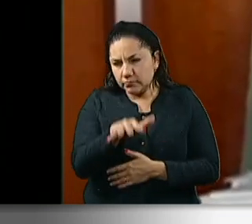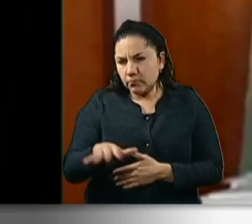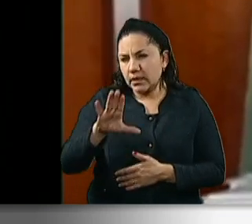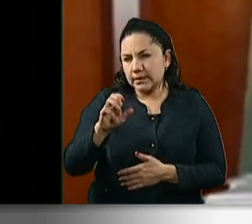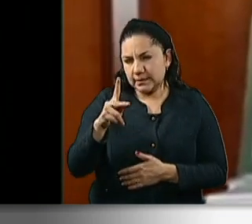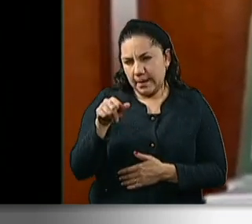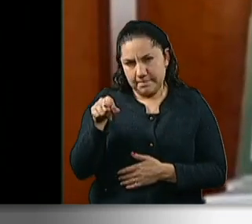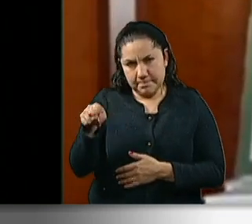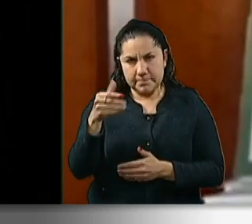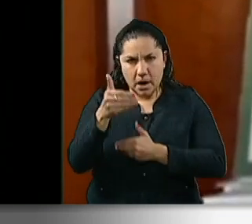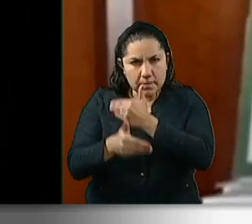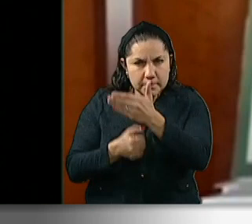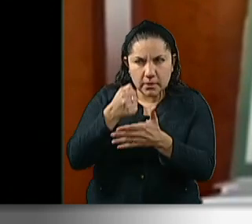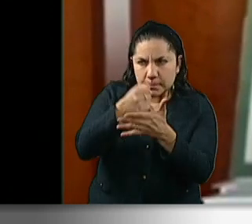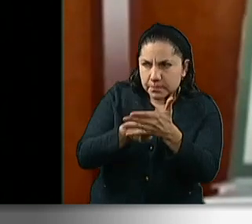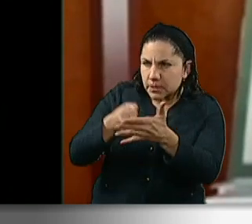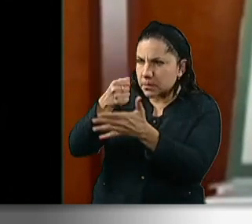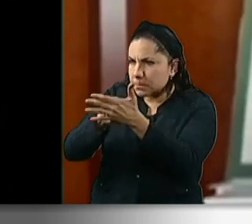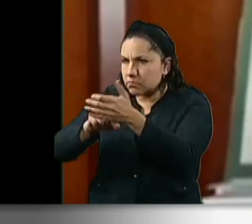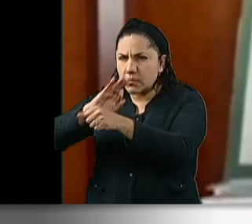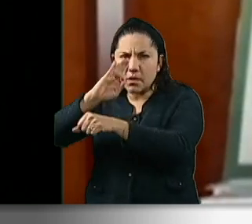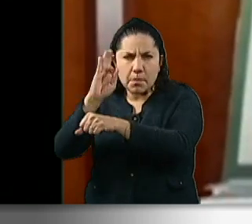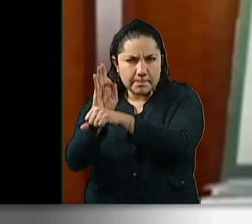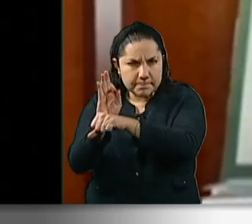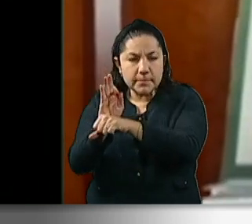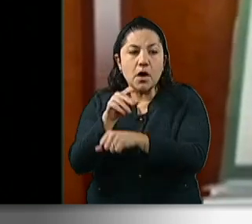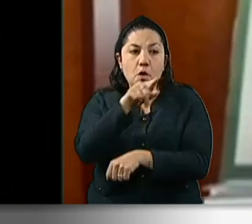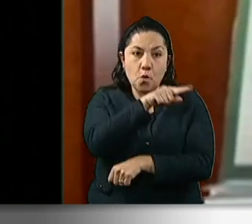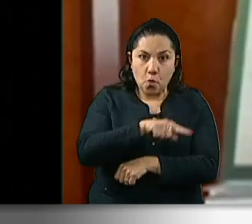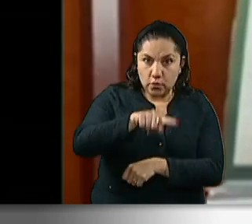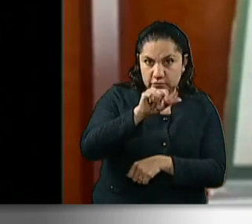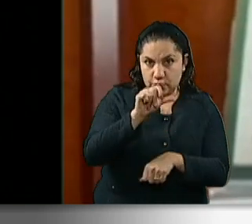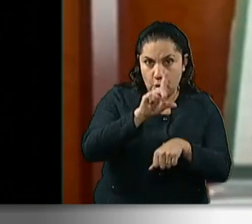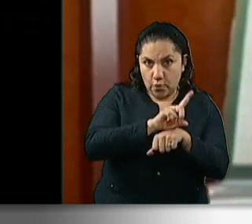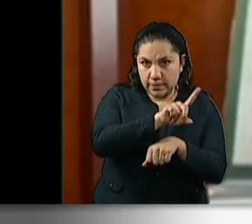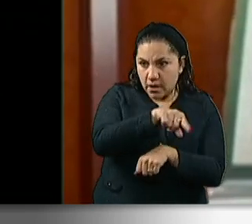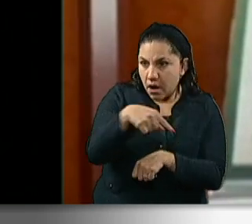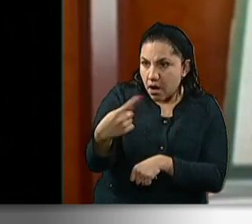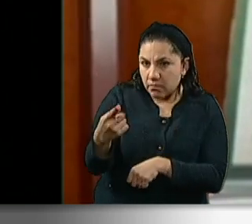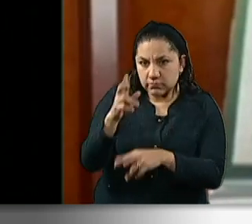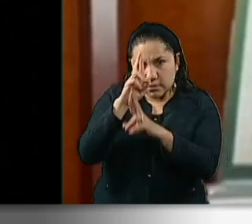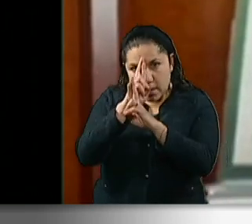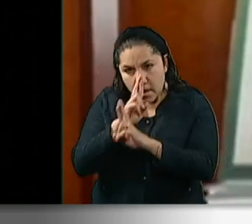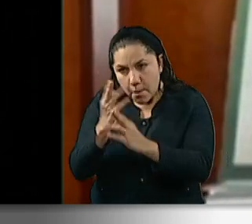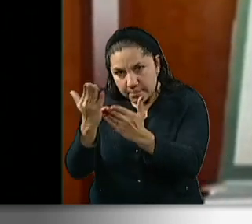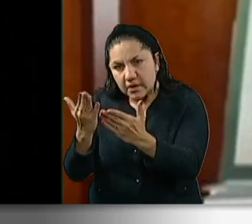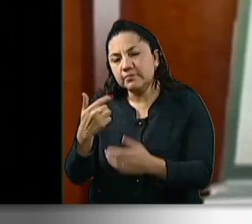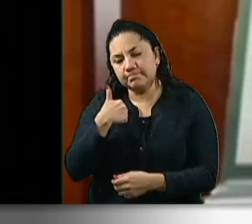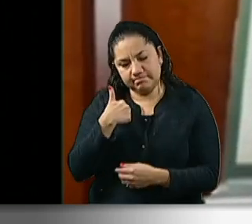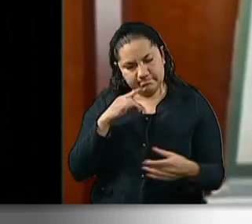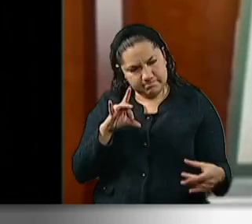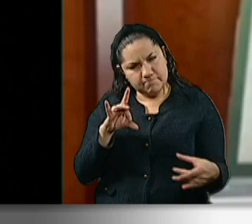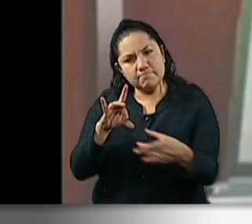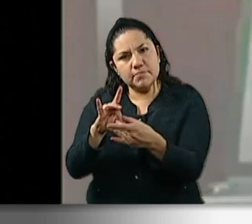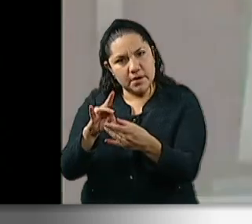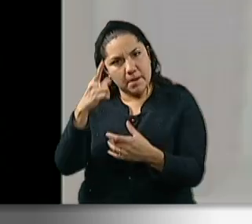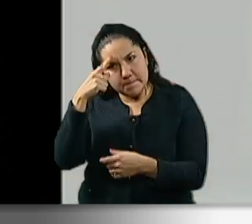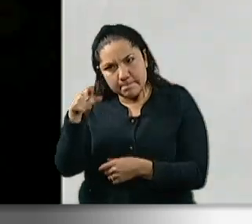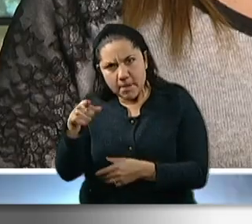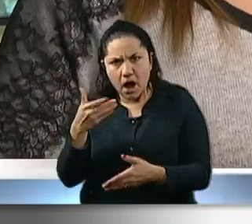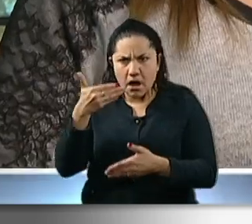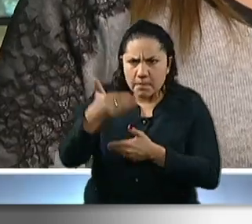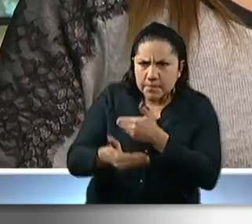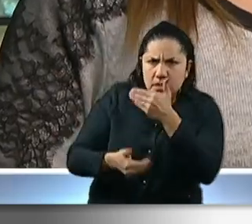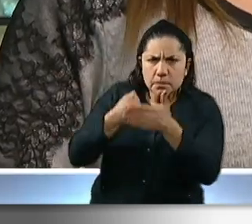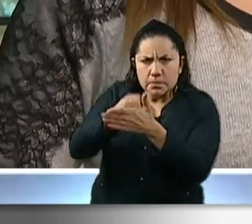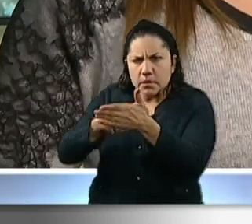homenajeados por ustedes me sumo a este reconocimiento por su labor social a favor de los que menos tienen